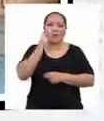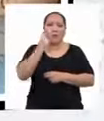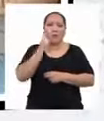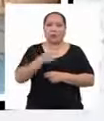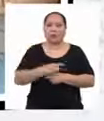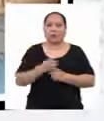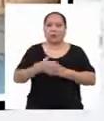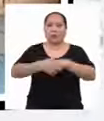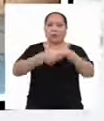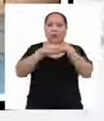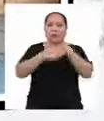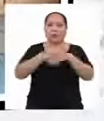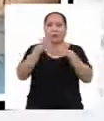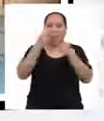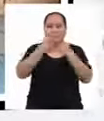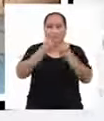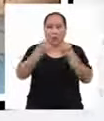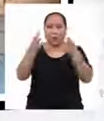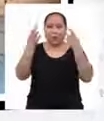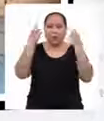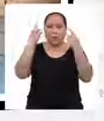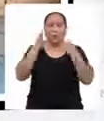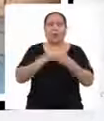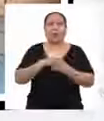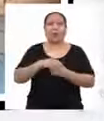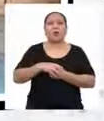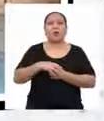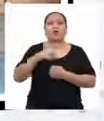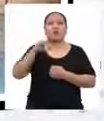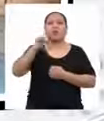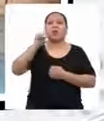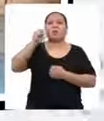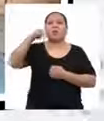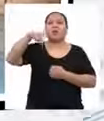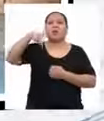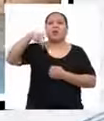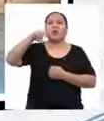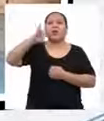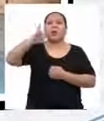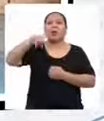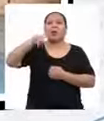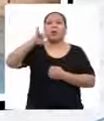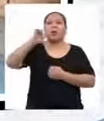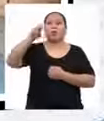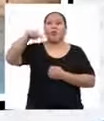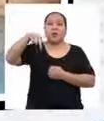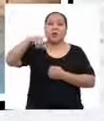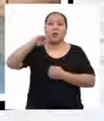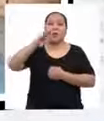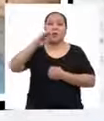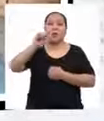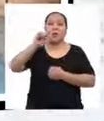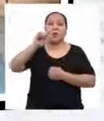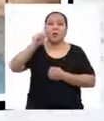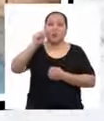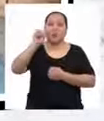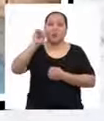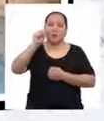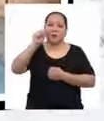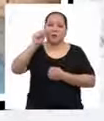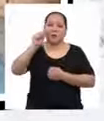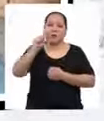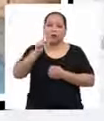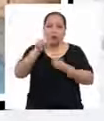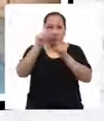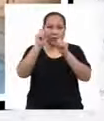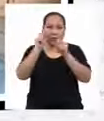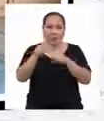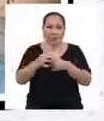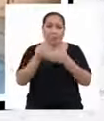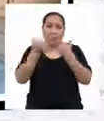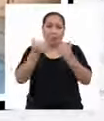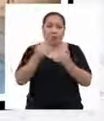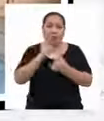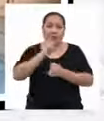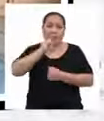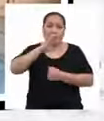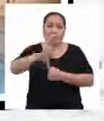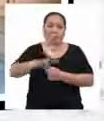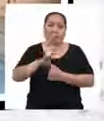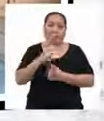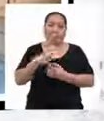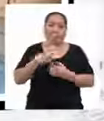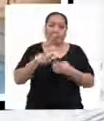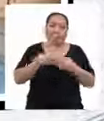a mi promo de la institución educativa San Juan Bautista 11084 y hacerles una pregunta. Hoy han hablado del estrés y tal